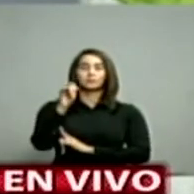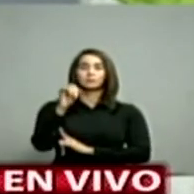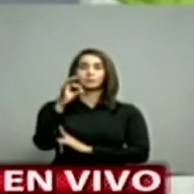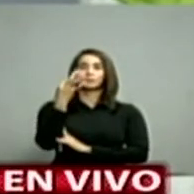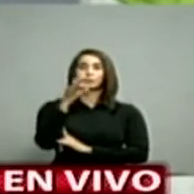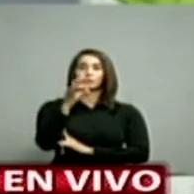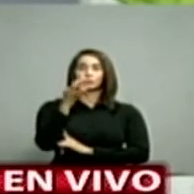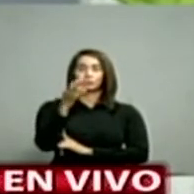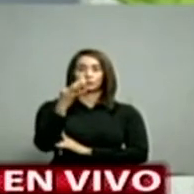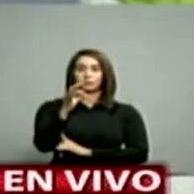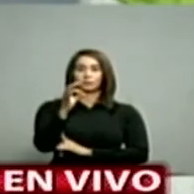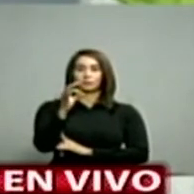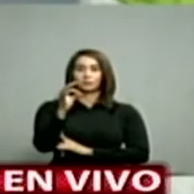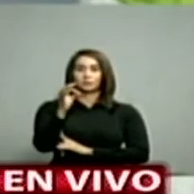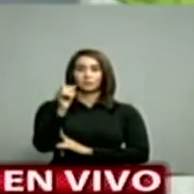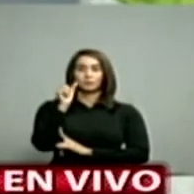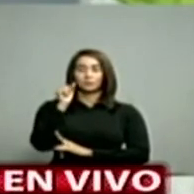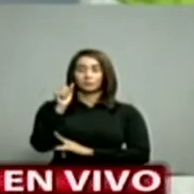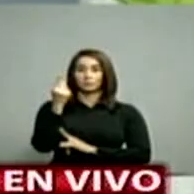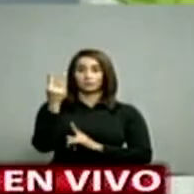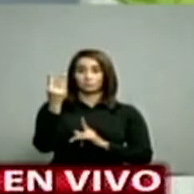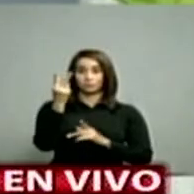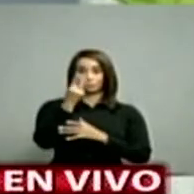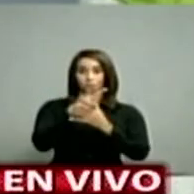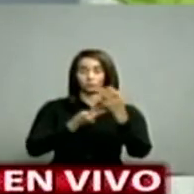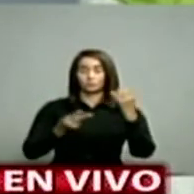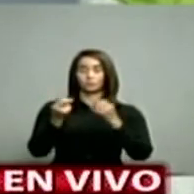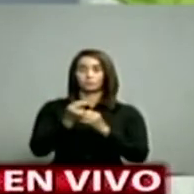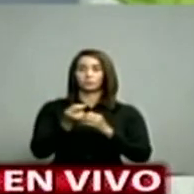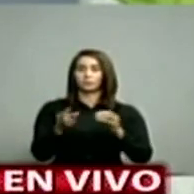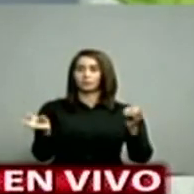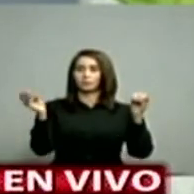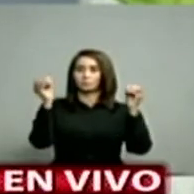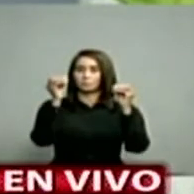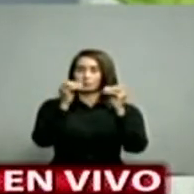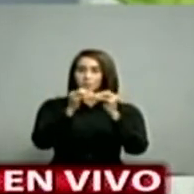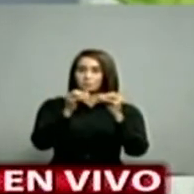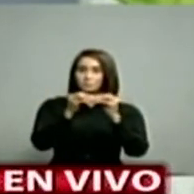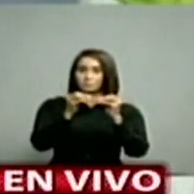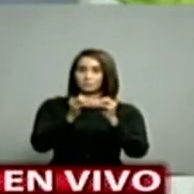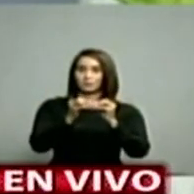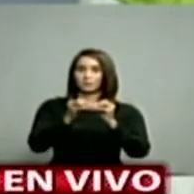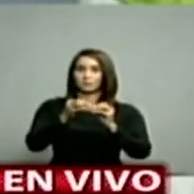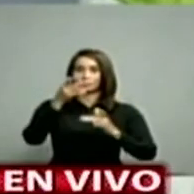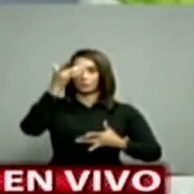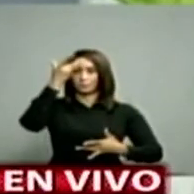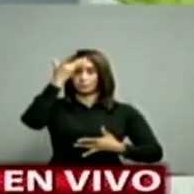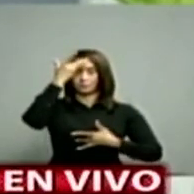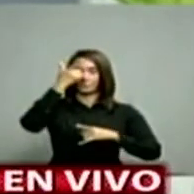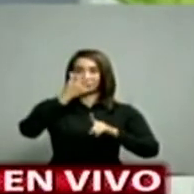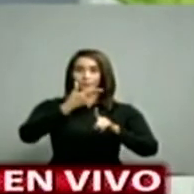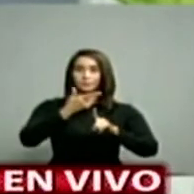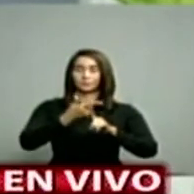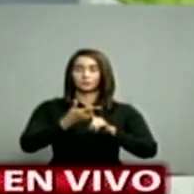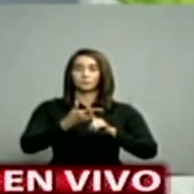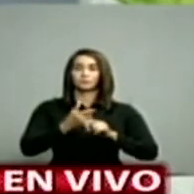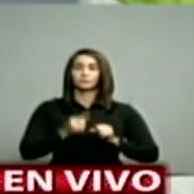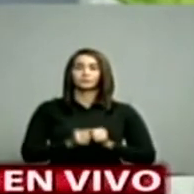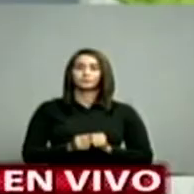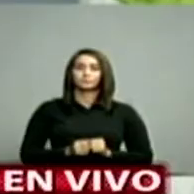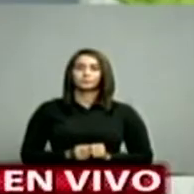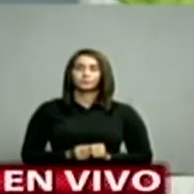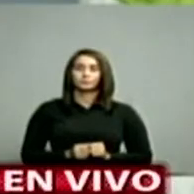dos tienen Prácticamente la mayoría de los pacientes en otro orden el